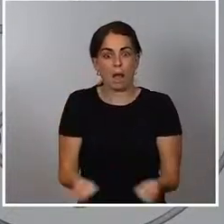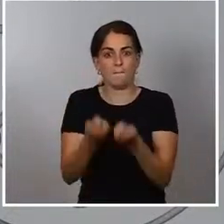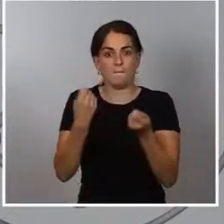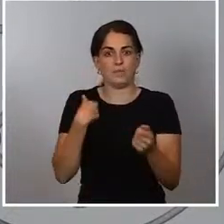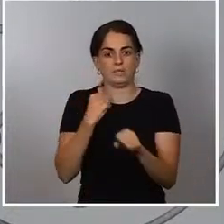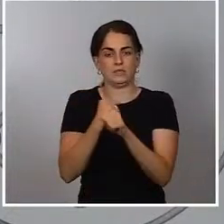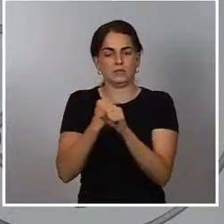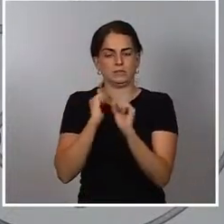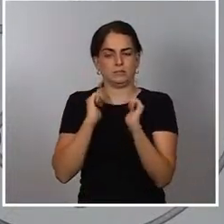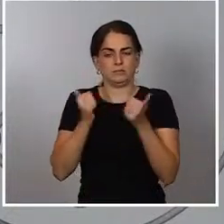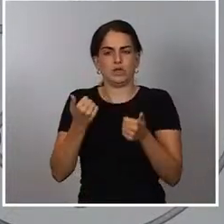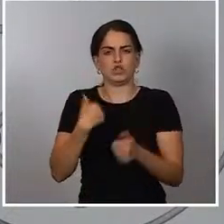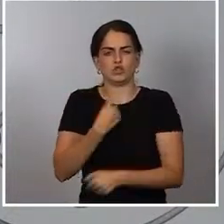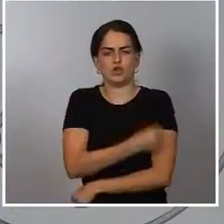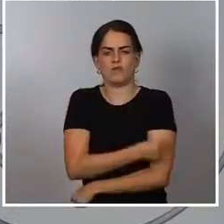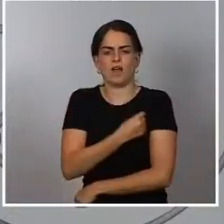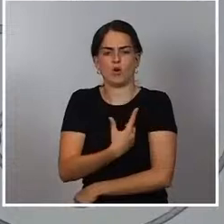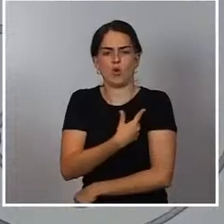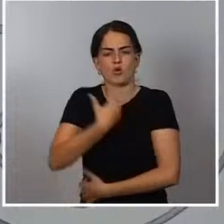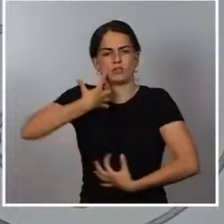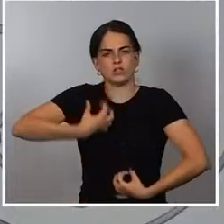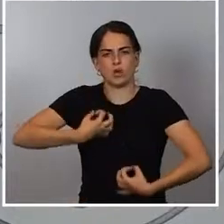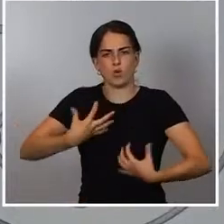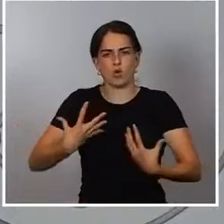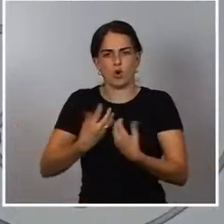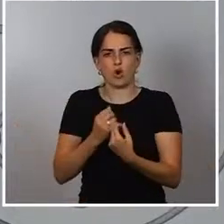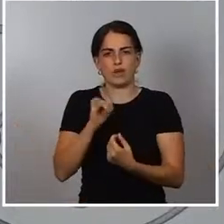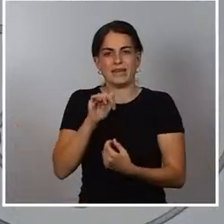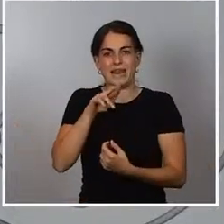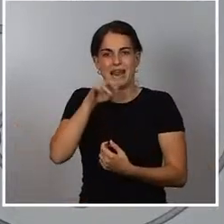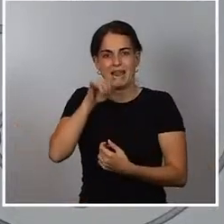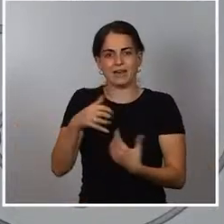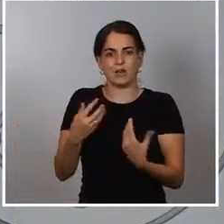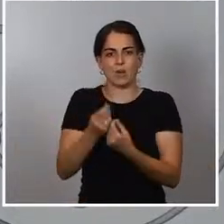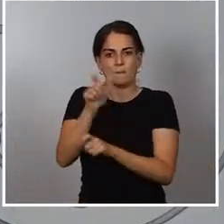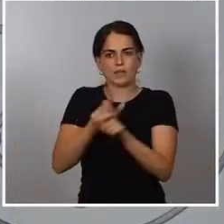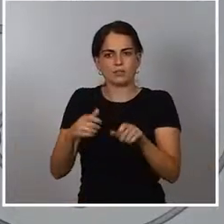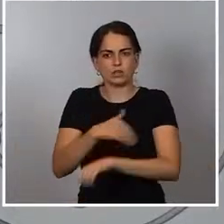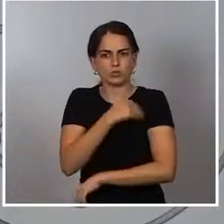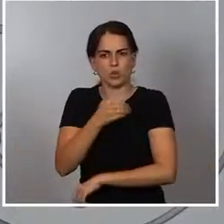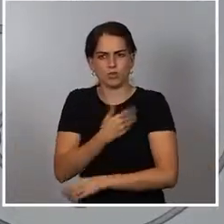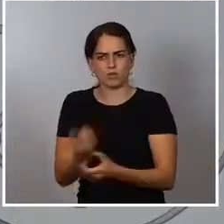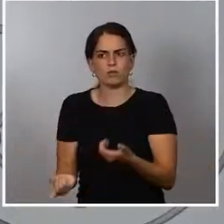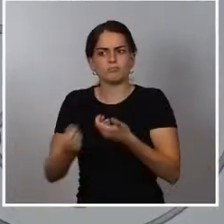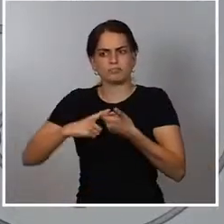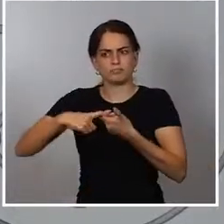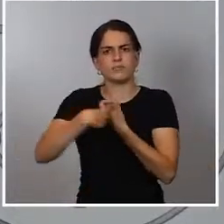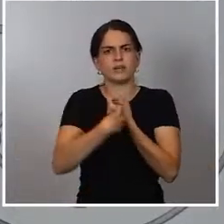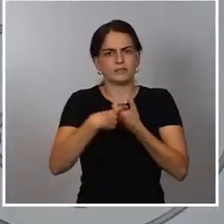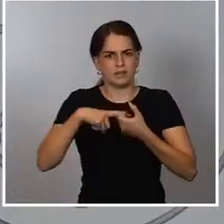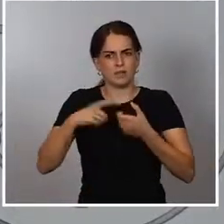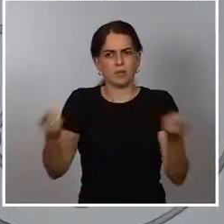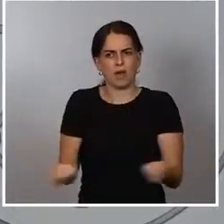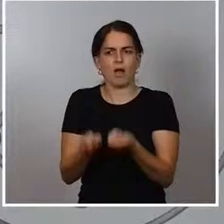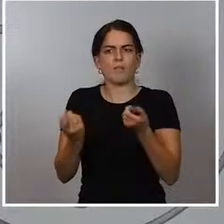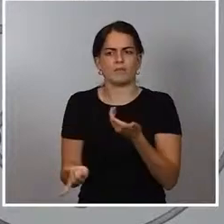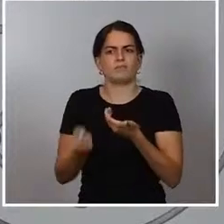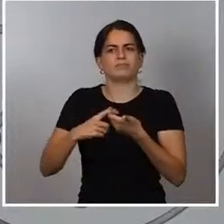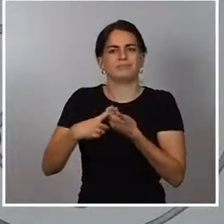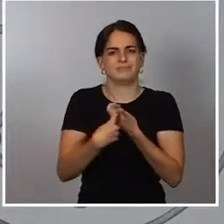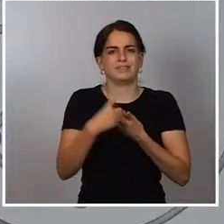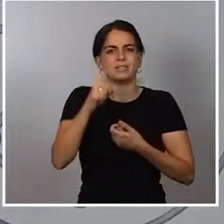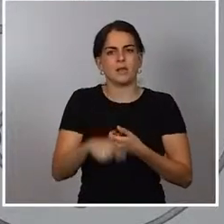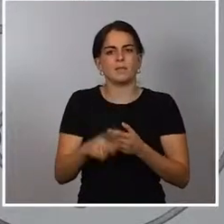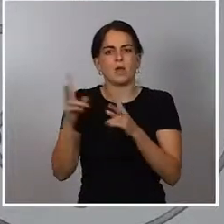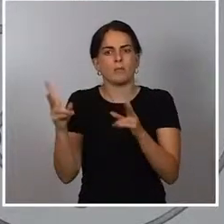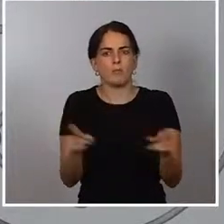me vacuno seguro con unos irene estudiante que participa en la campaña y que seguirán con otros otros digamos spot en lo que lo que